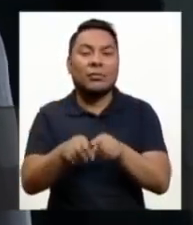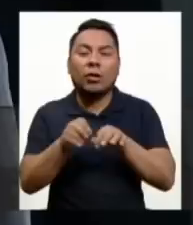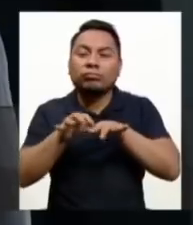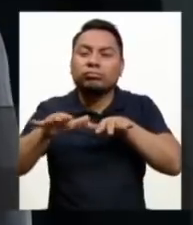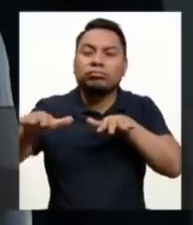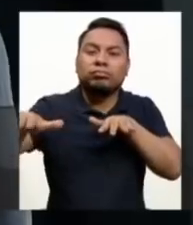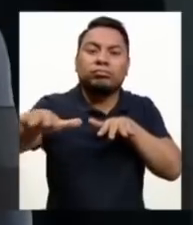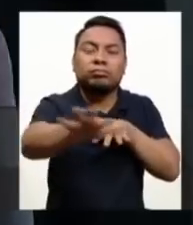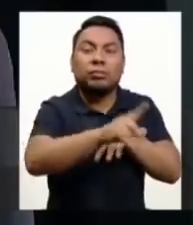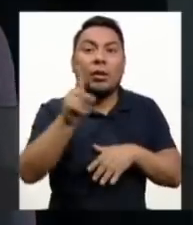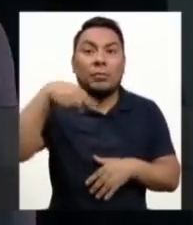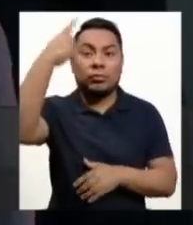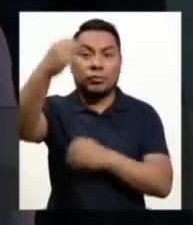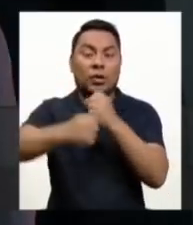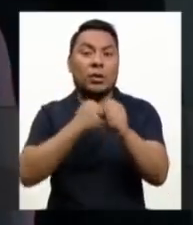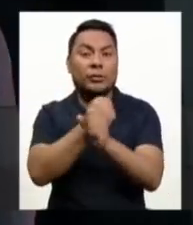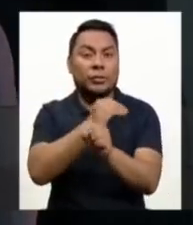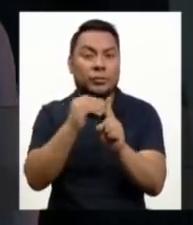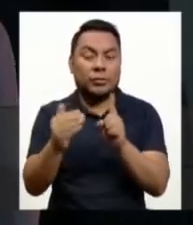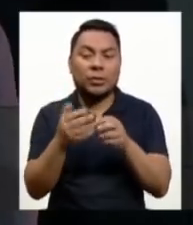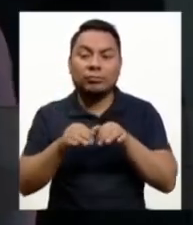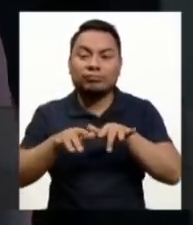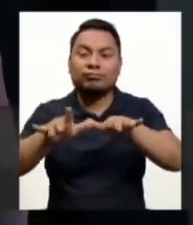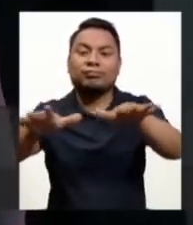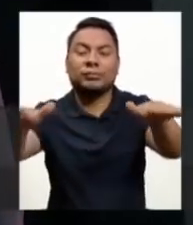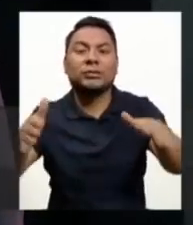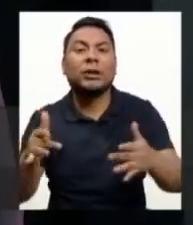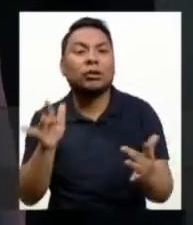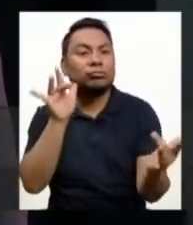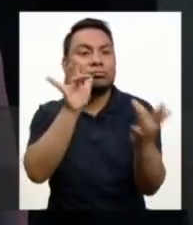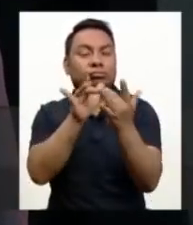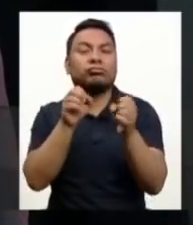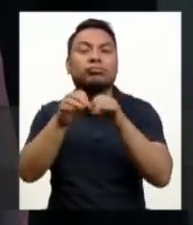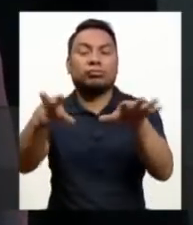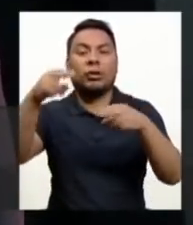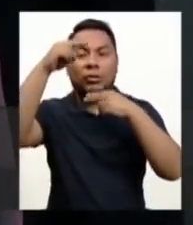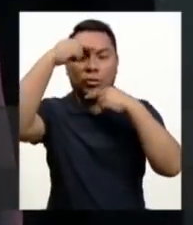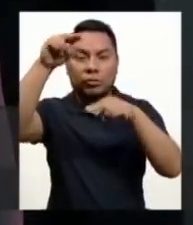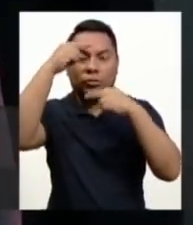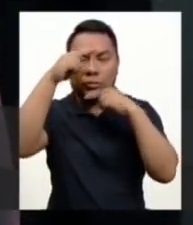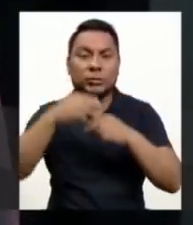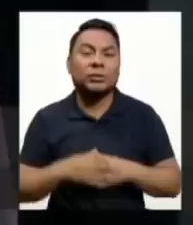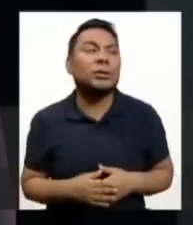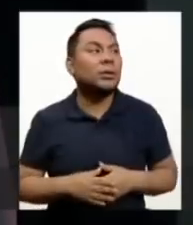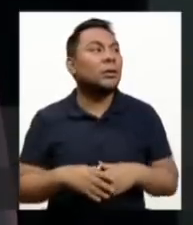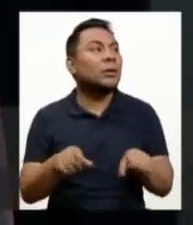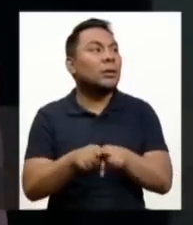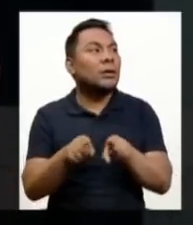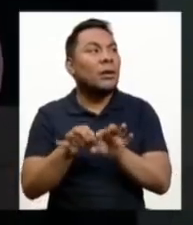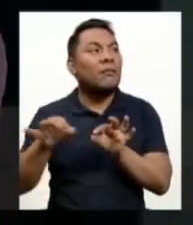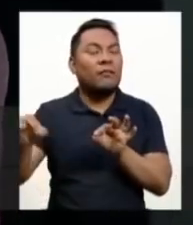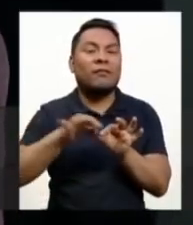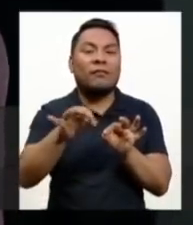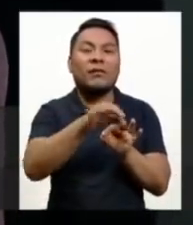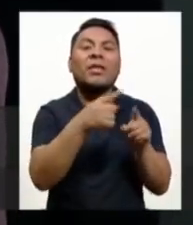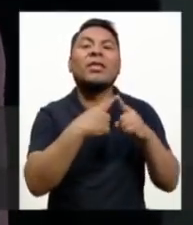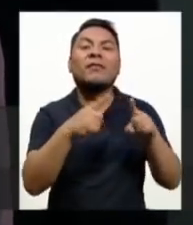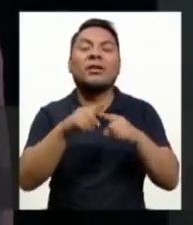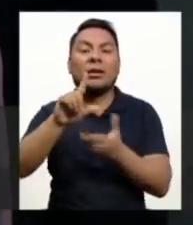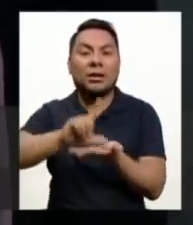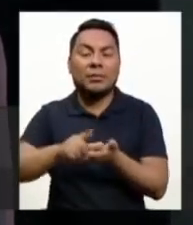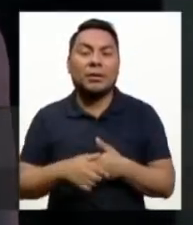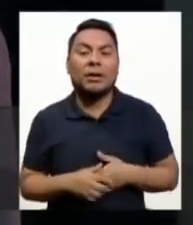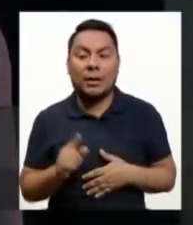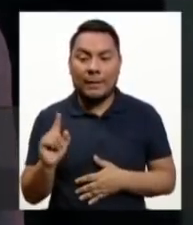a mediados del próximo año. Comenzaremos a emitir noticieros y programas hechos en regiones diferentes de Lima.